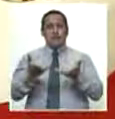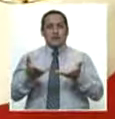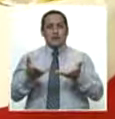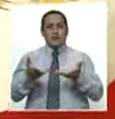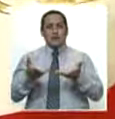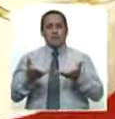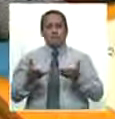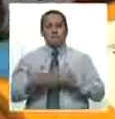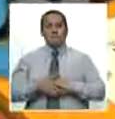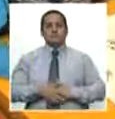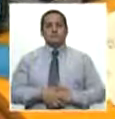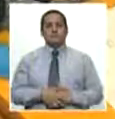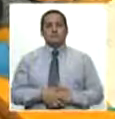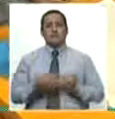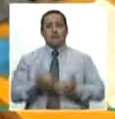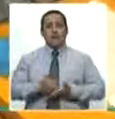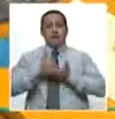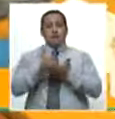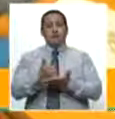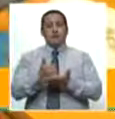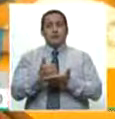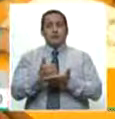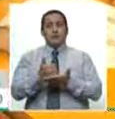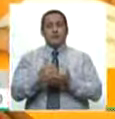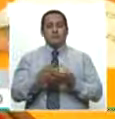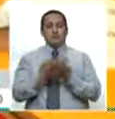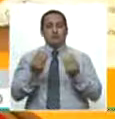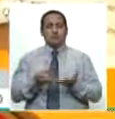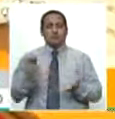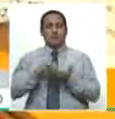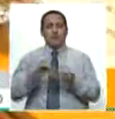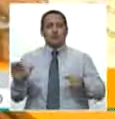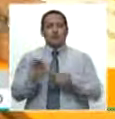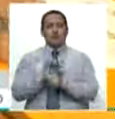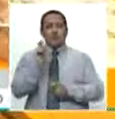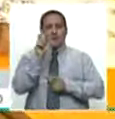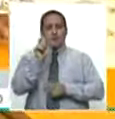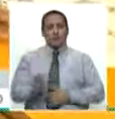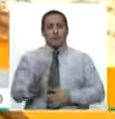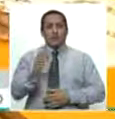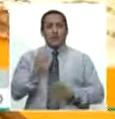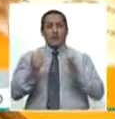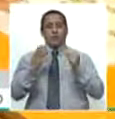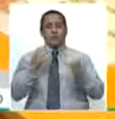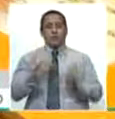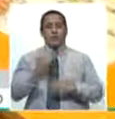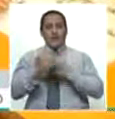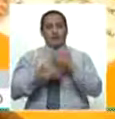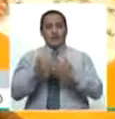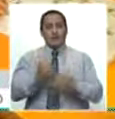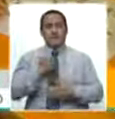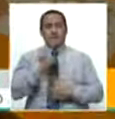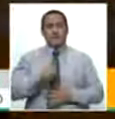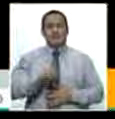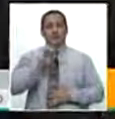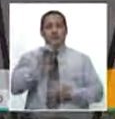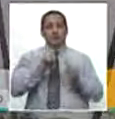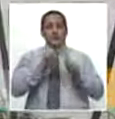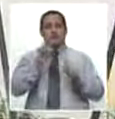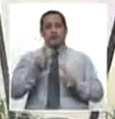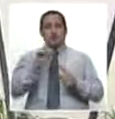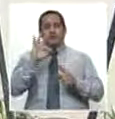una ayuda mucho más completa a la persona con autismo. La frecuencia puede ser de una,